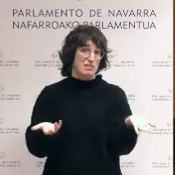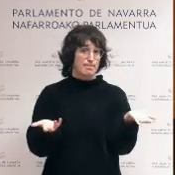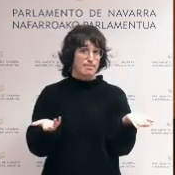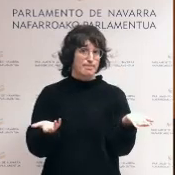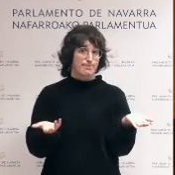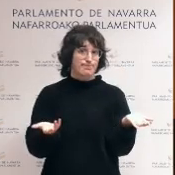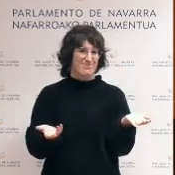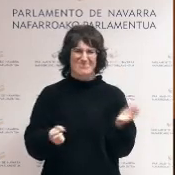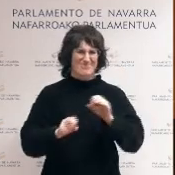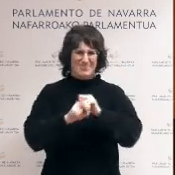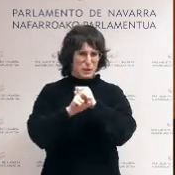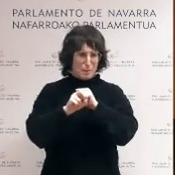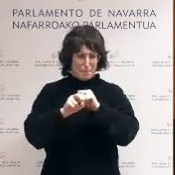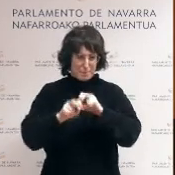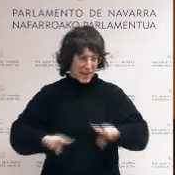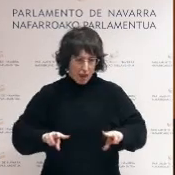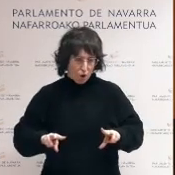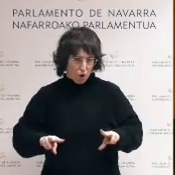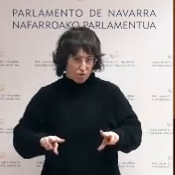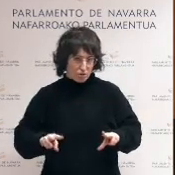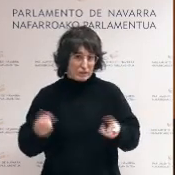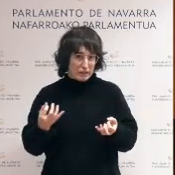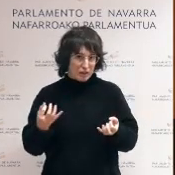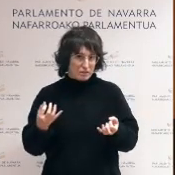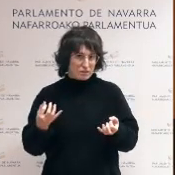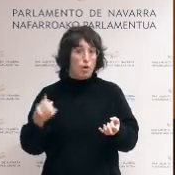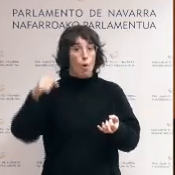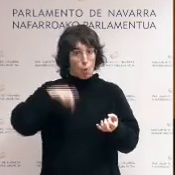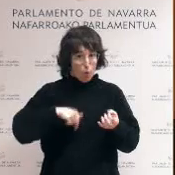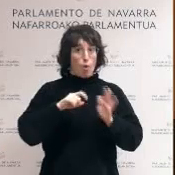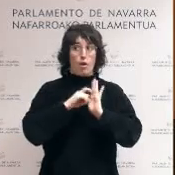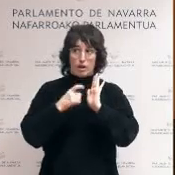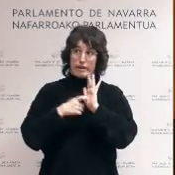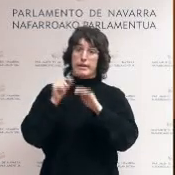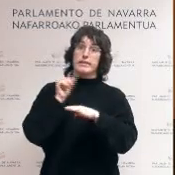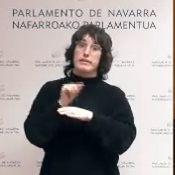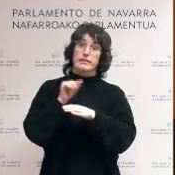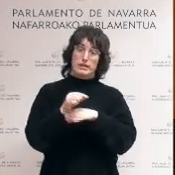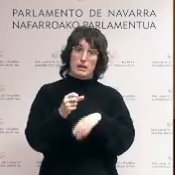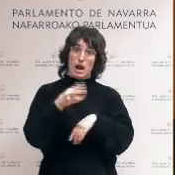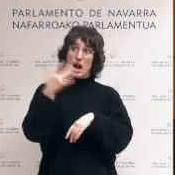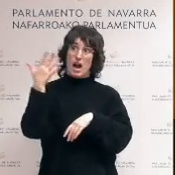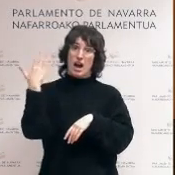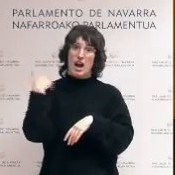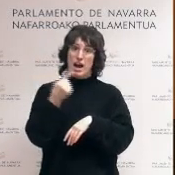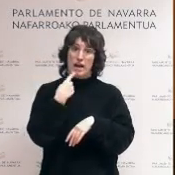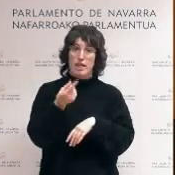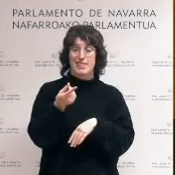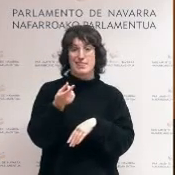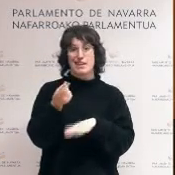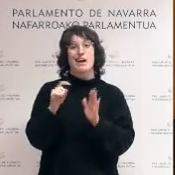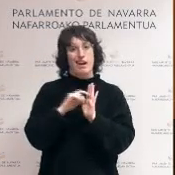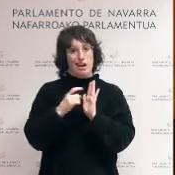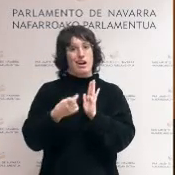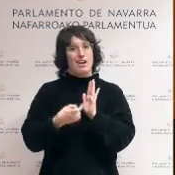Lo peor de todo es que los que hoy van a criticar esta ley son los que hace años presumían de tener una ley foral del